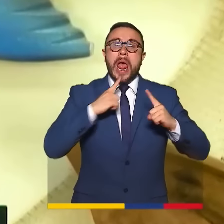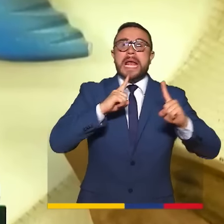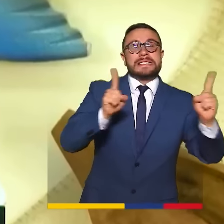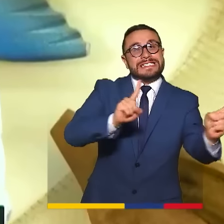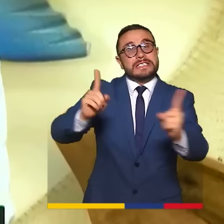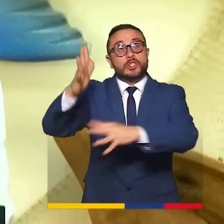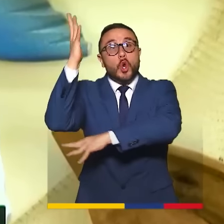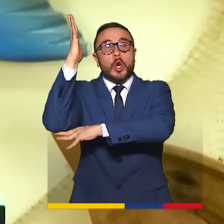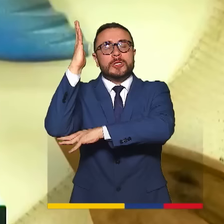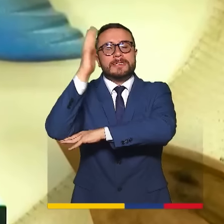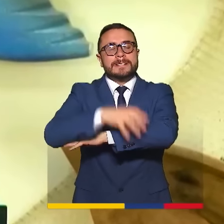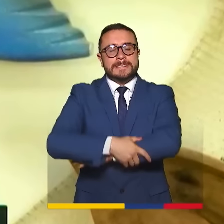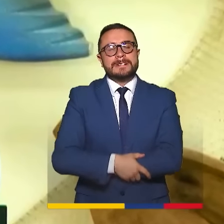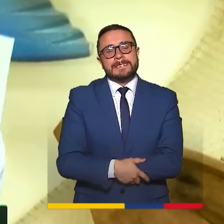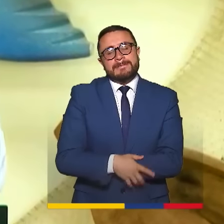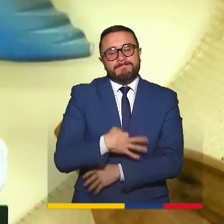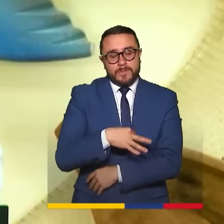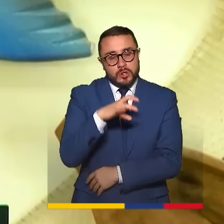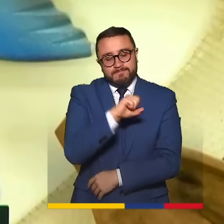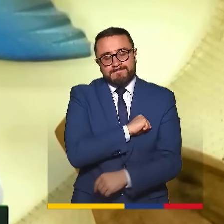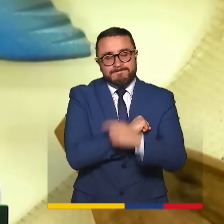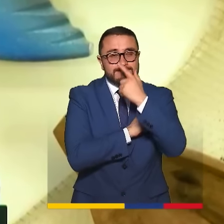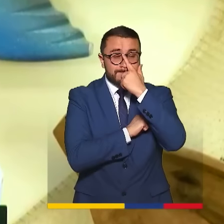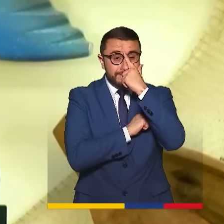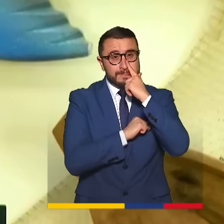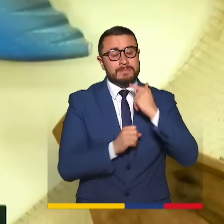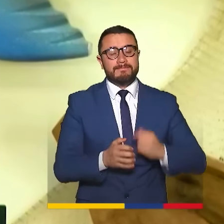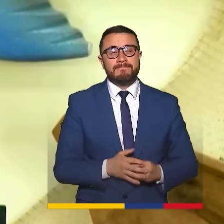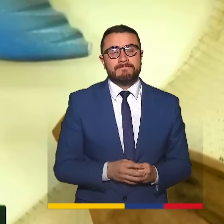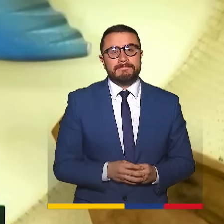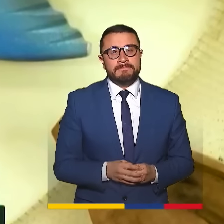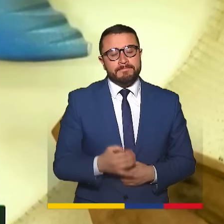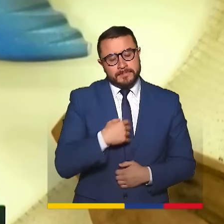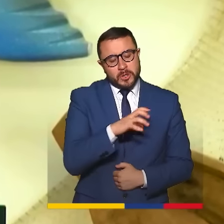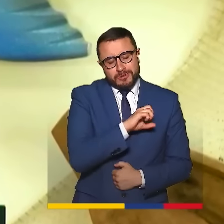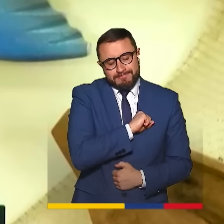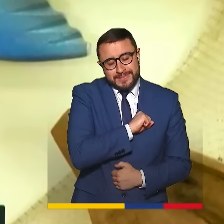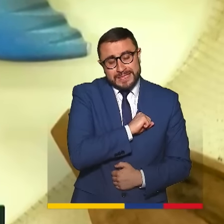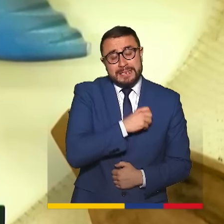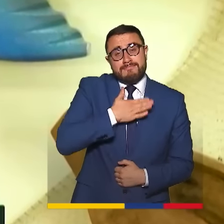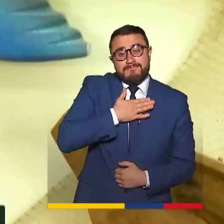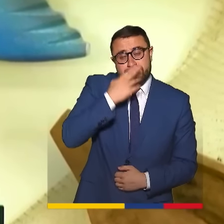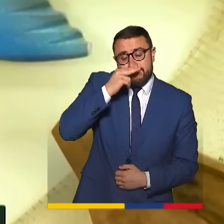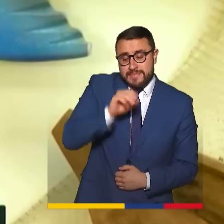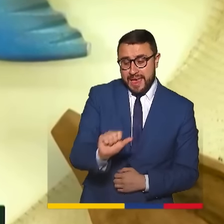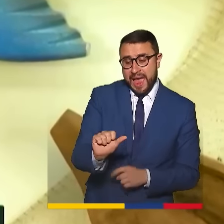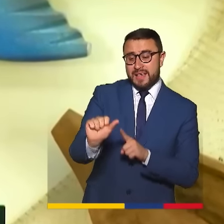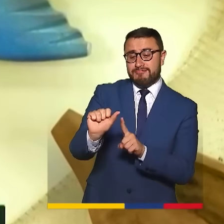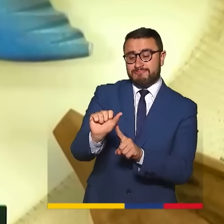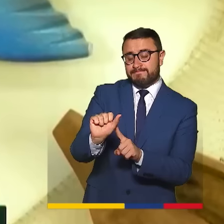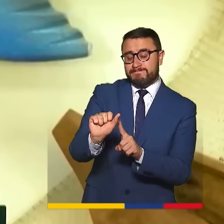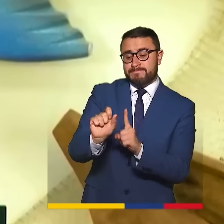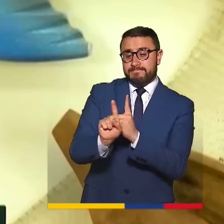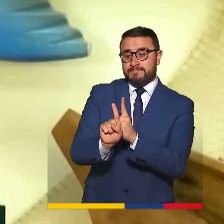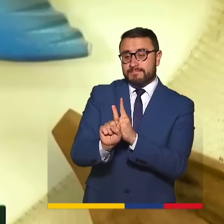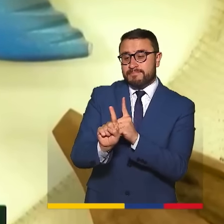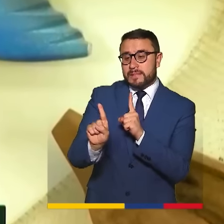acongojado por mi pena, que superaremos, porque me toca decirle a mi hija